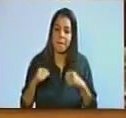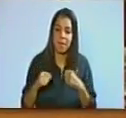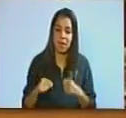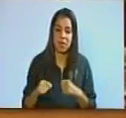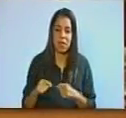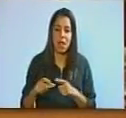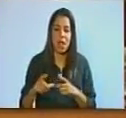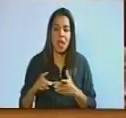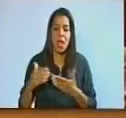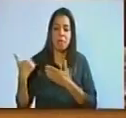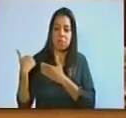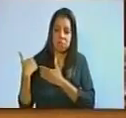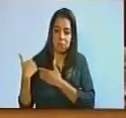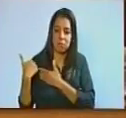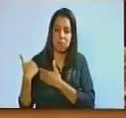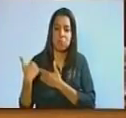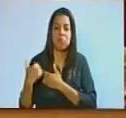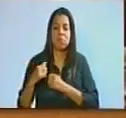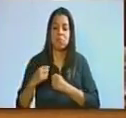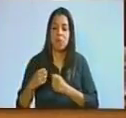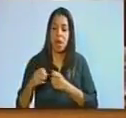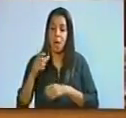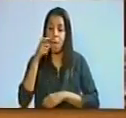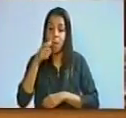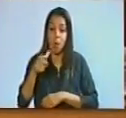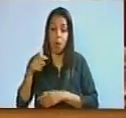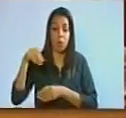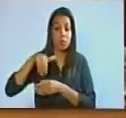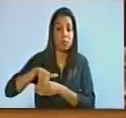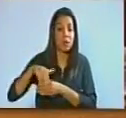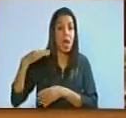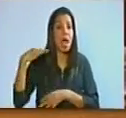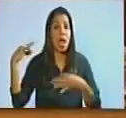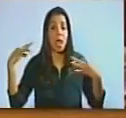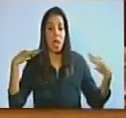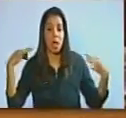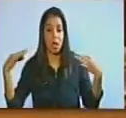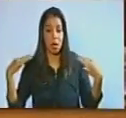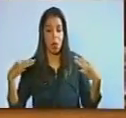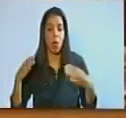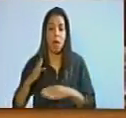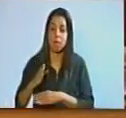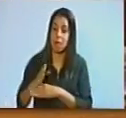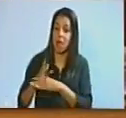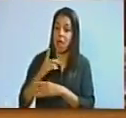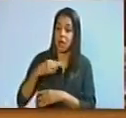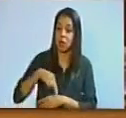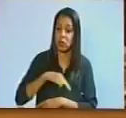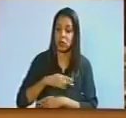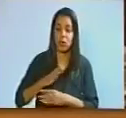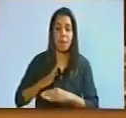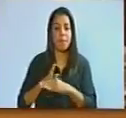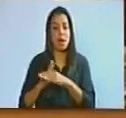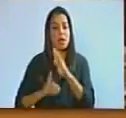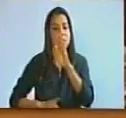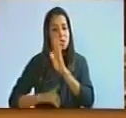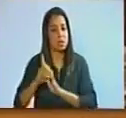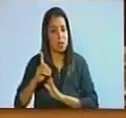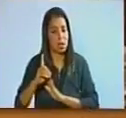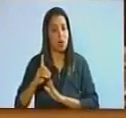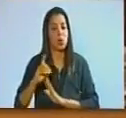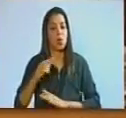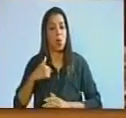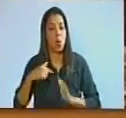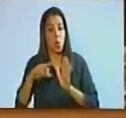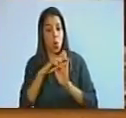poder constituyente originario, nosotros no vamos a permitir que nada impida el buen desarrollo del cuerpo normativo